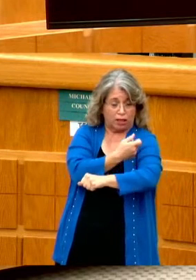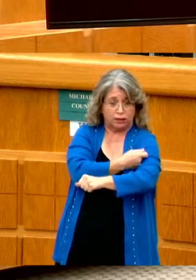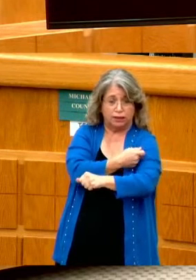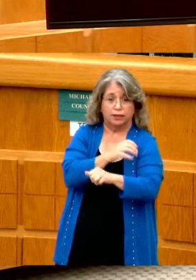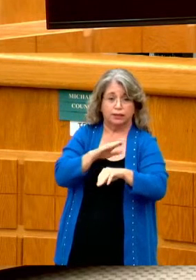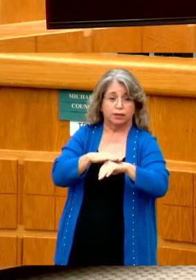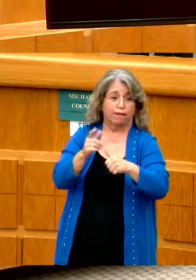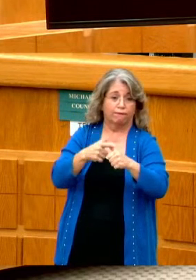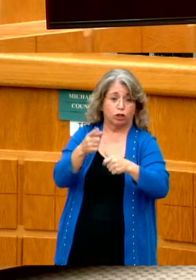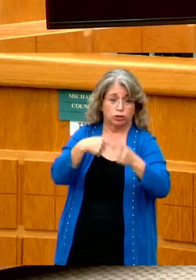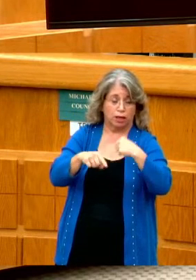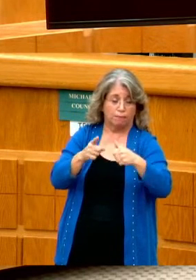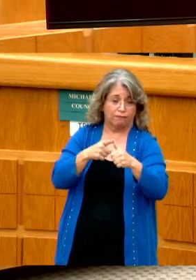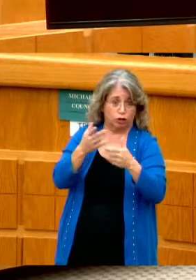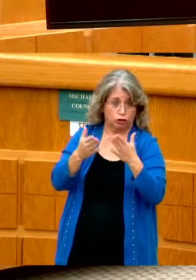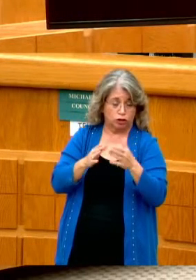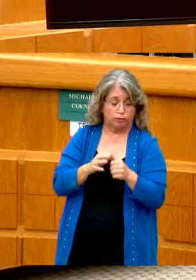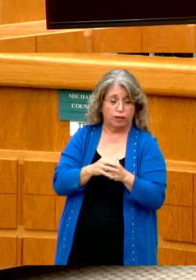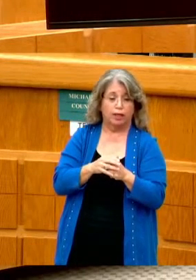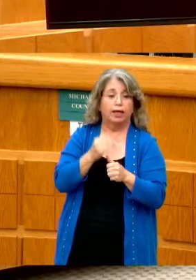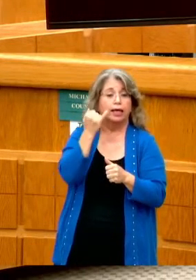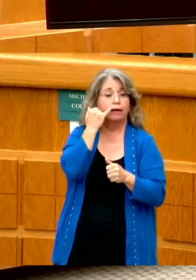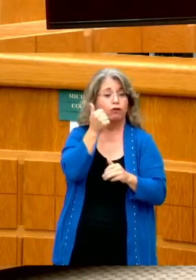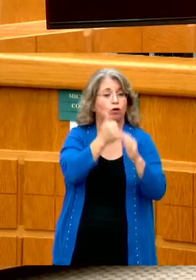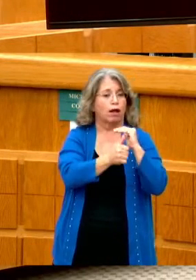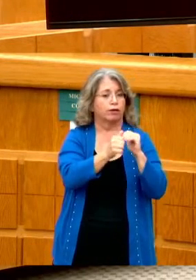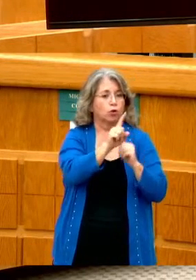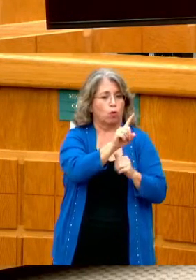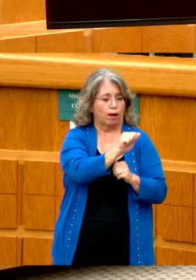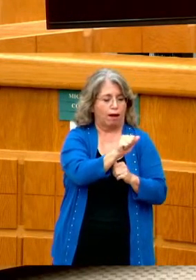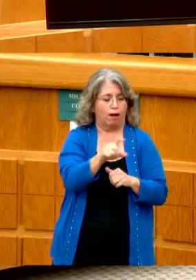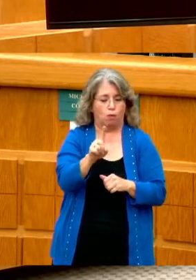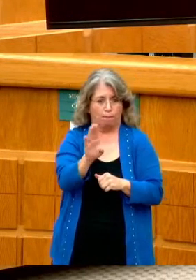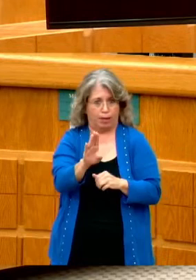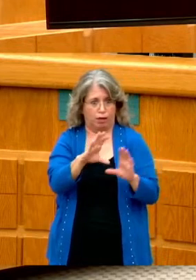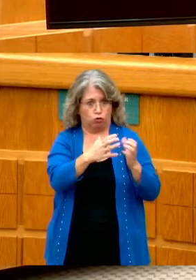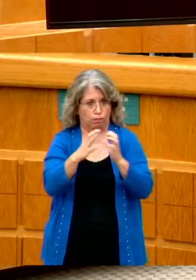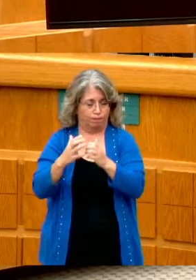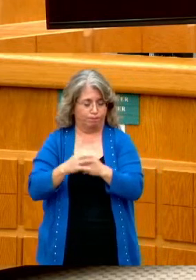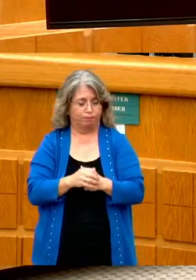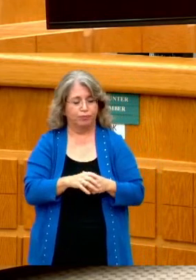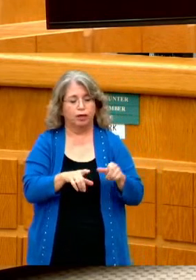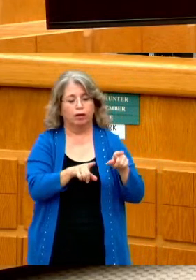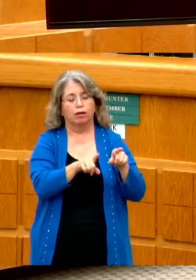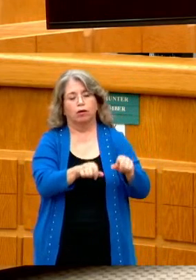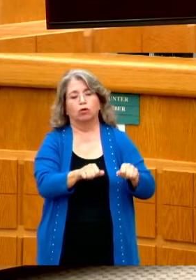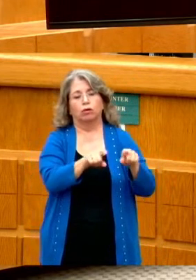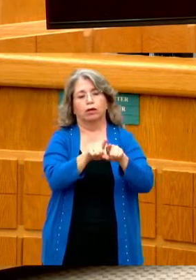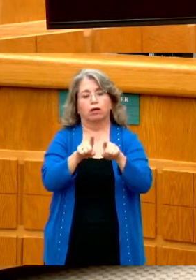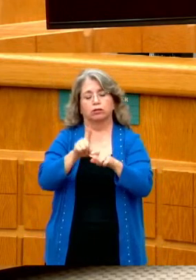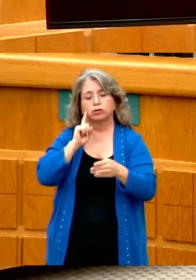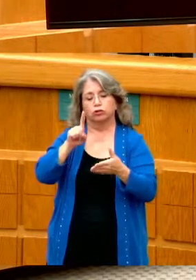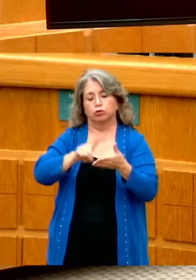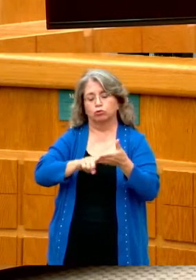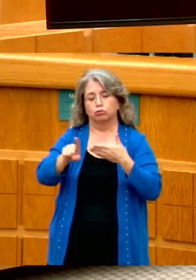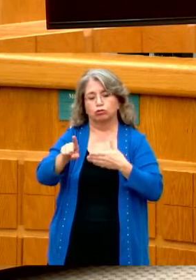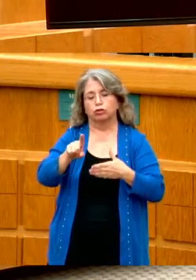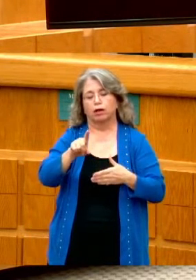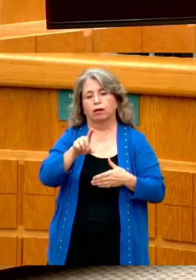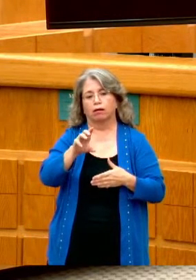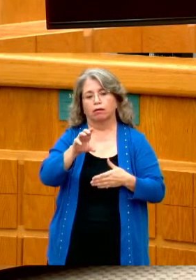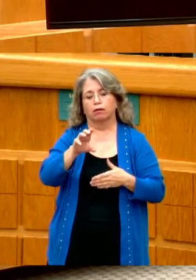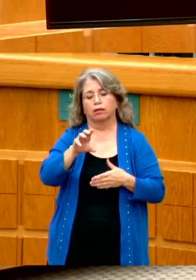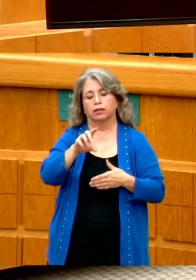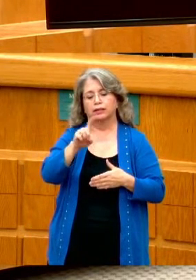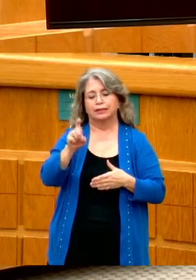phase, phase 1A or phase 1B. You can also check the Texas COVID-19 vaccine provider map to view